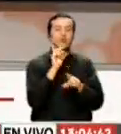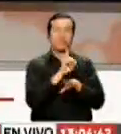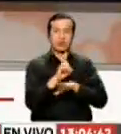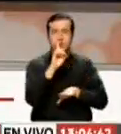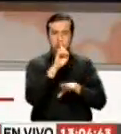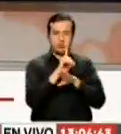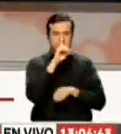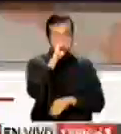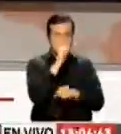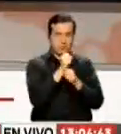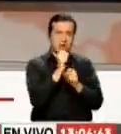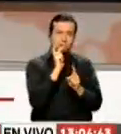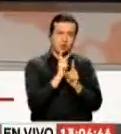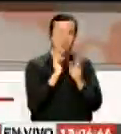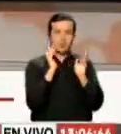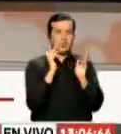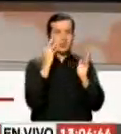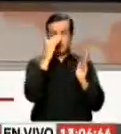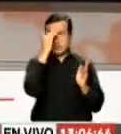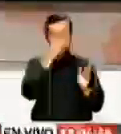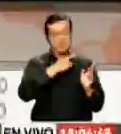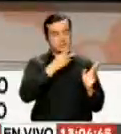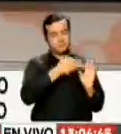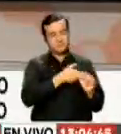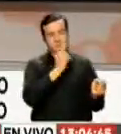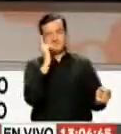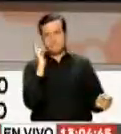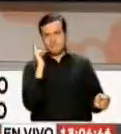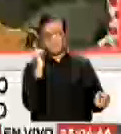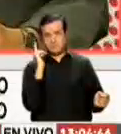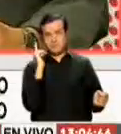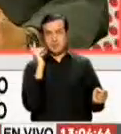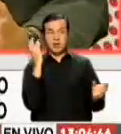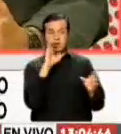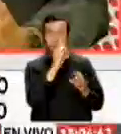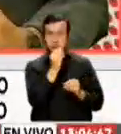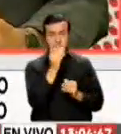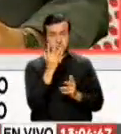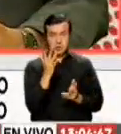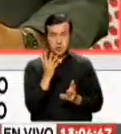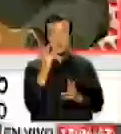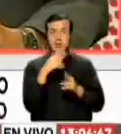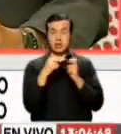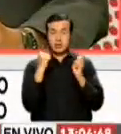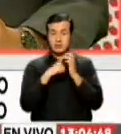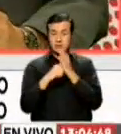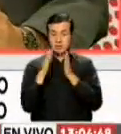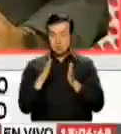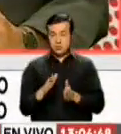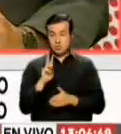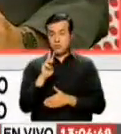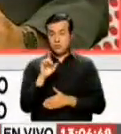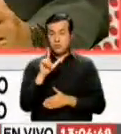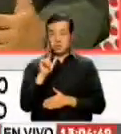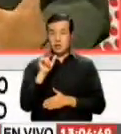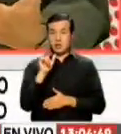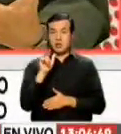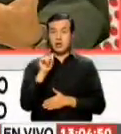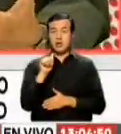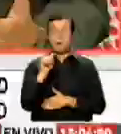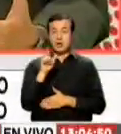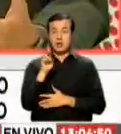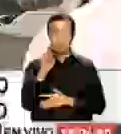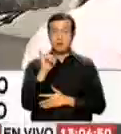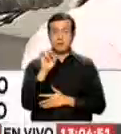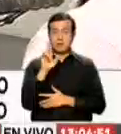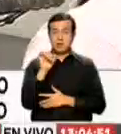Ha renunciado a pertenecer a ese directorio, pero no tenía acciones. El exministro de Gobierno, Vladimiro Álvarez, de su lado, considera que el primero